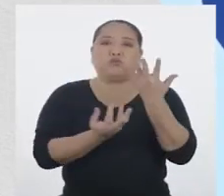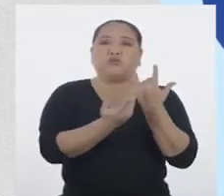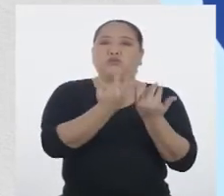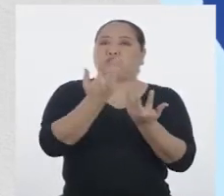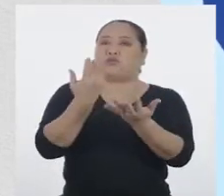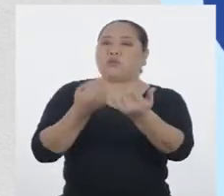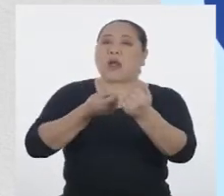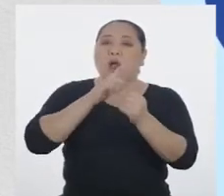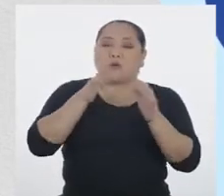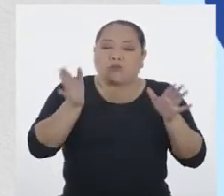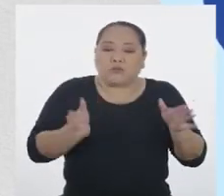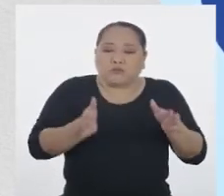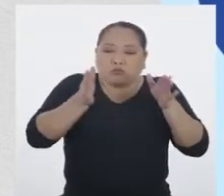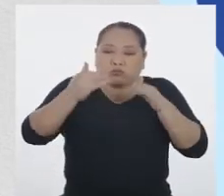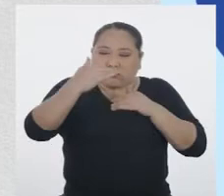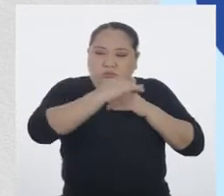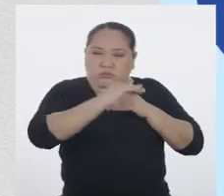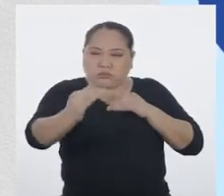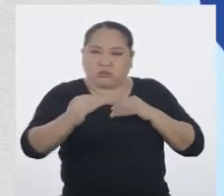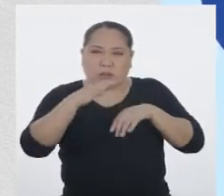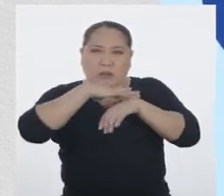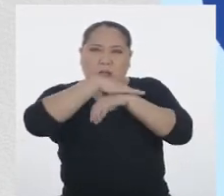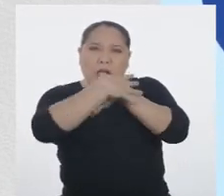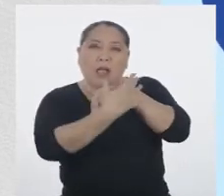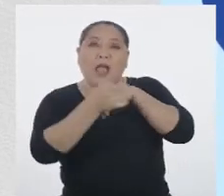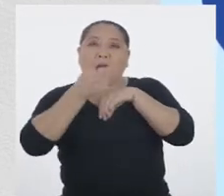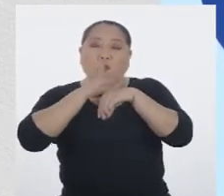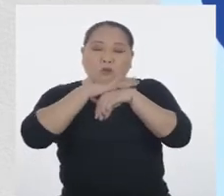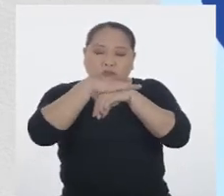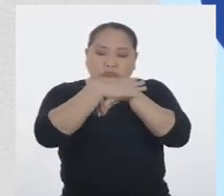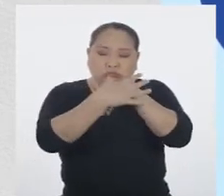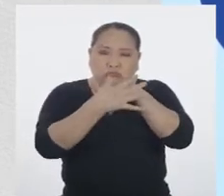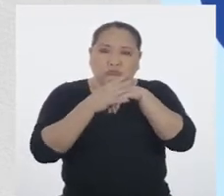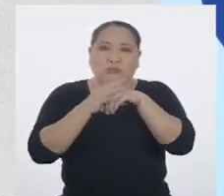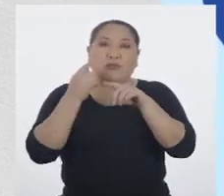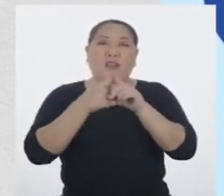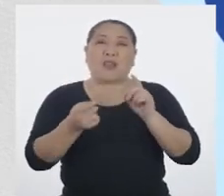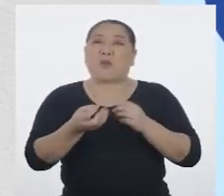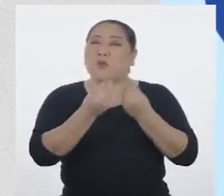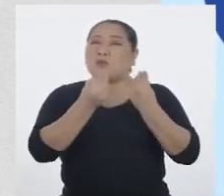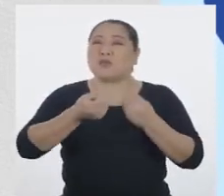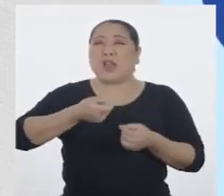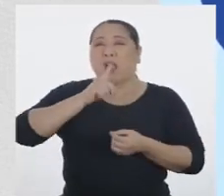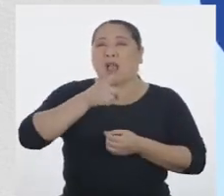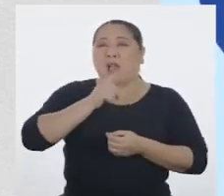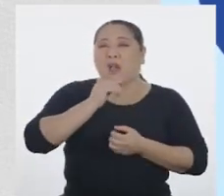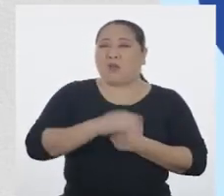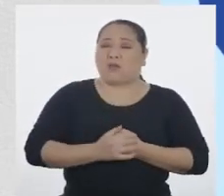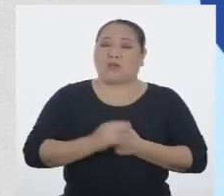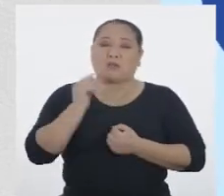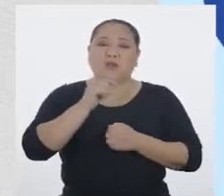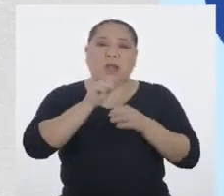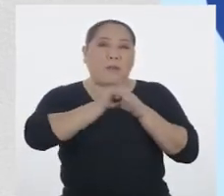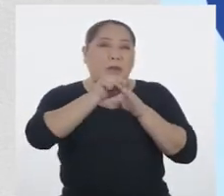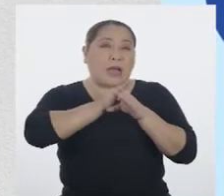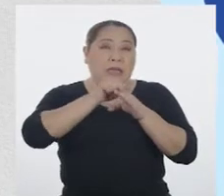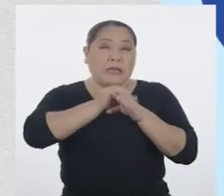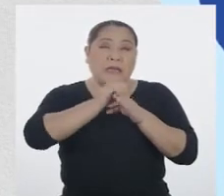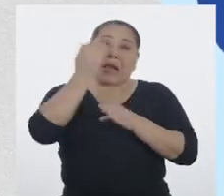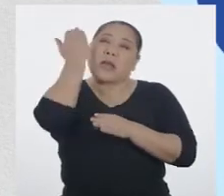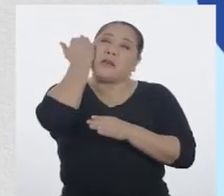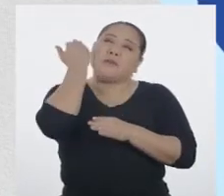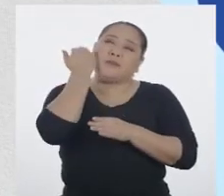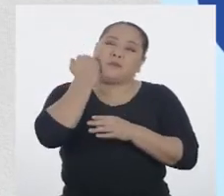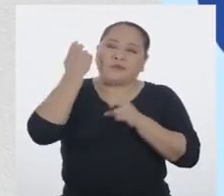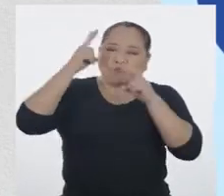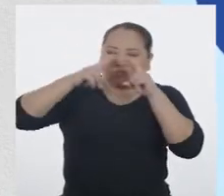aspersión para aislar a las plantas con una fina capa de agua. Sin embargo, se gasta mucha agua. Una práctica